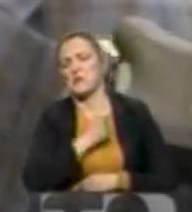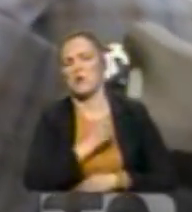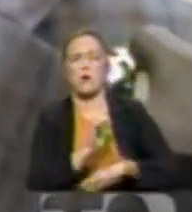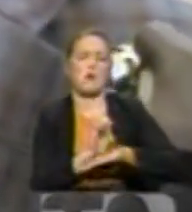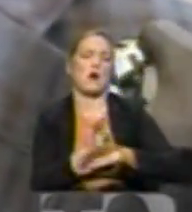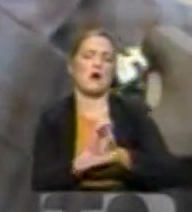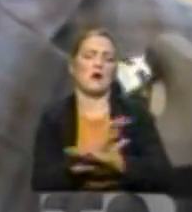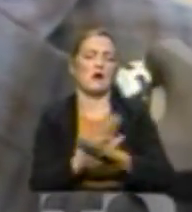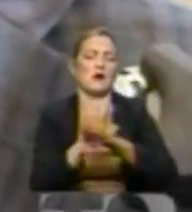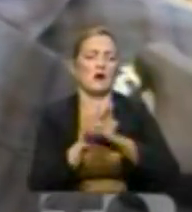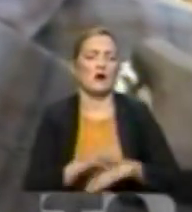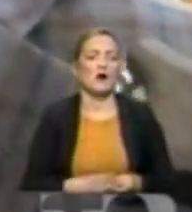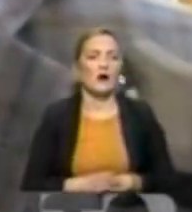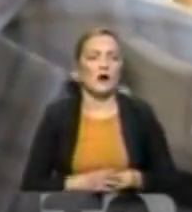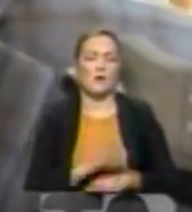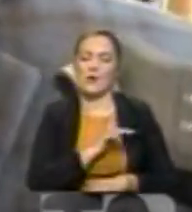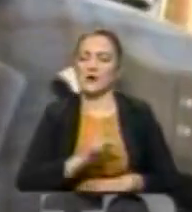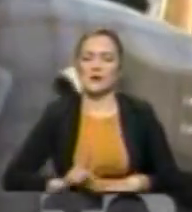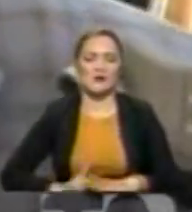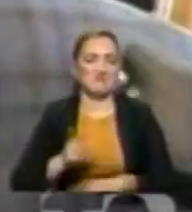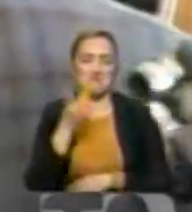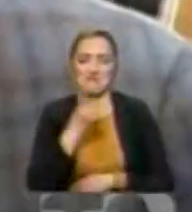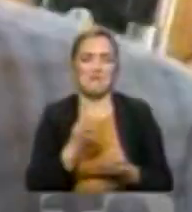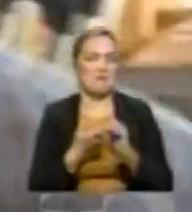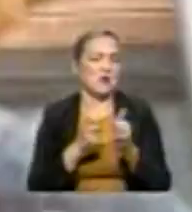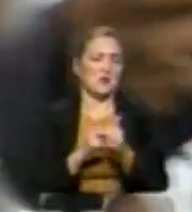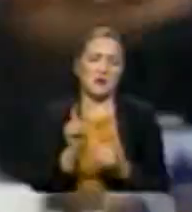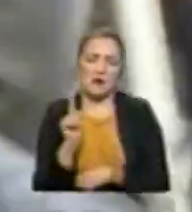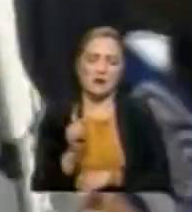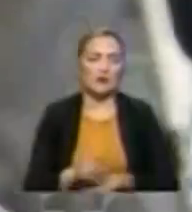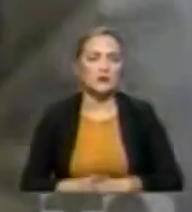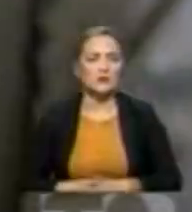al país y en ningún caso a circunstancias personales. En Quito, Andrea Samaniego, 24 horas.